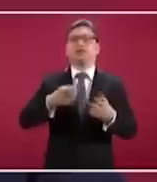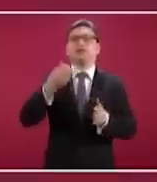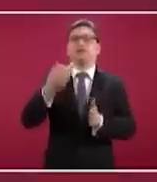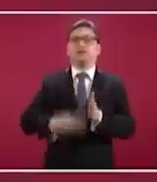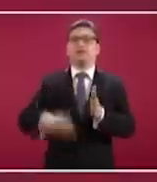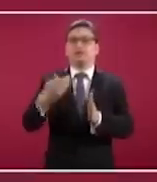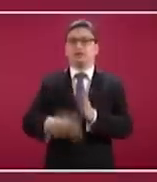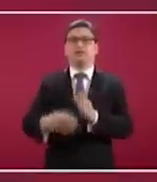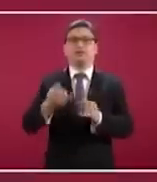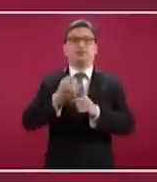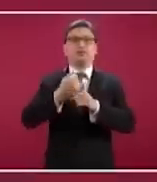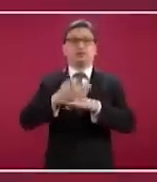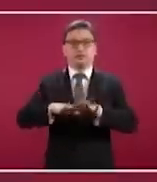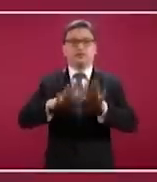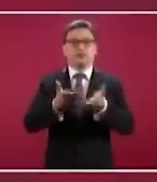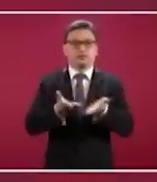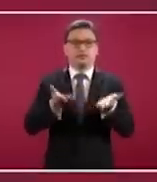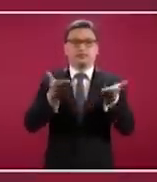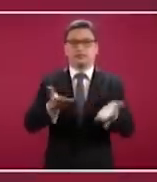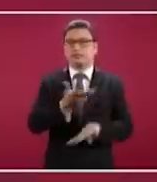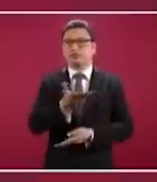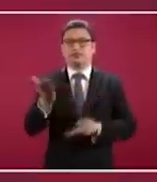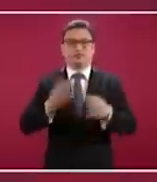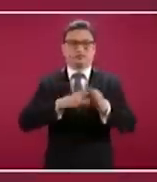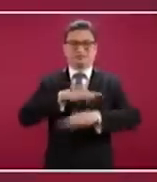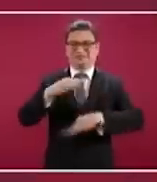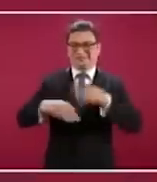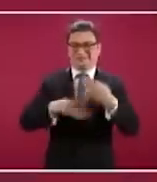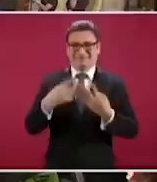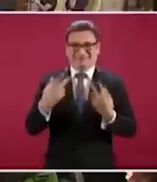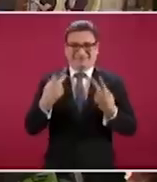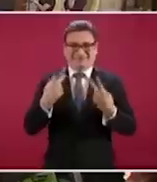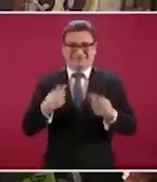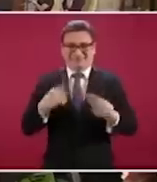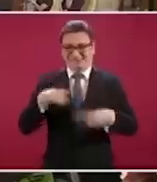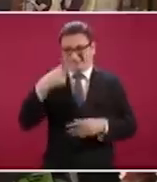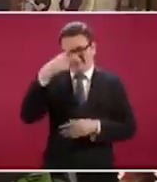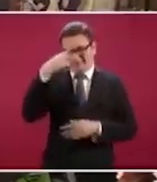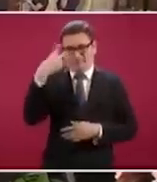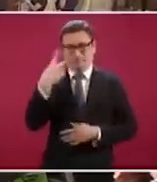informar muy bien a nuestros paisanos de cuáles